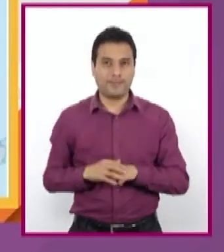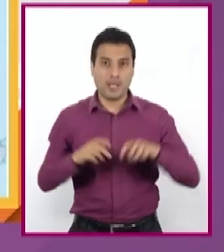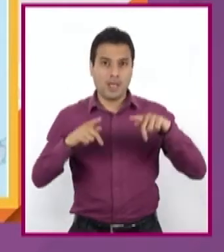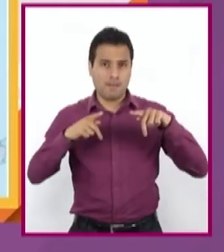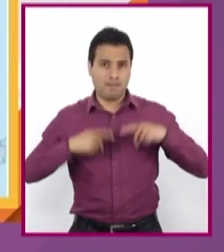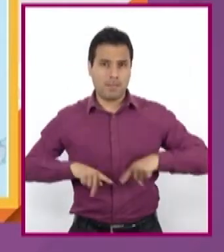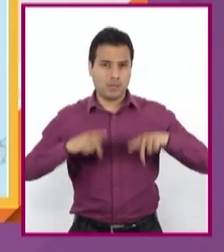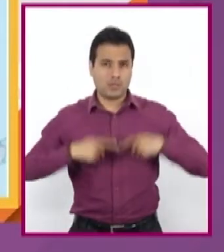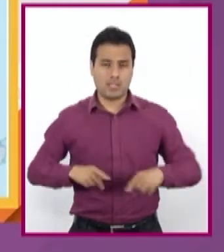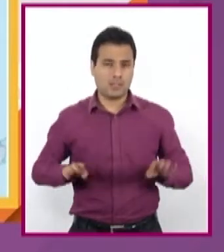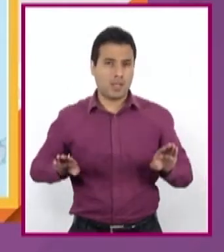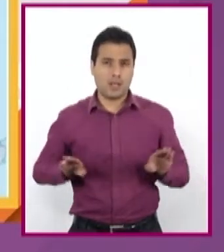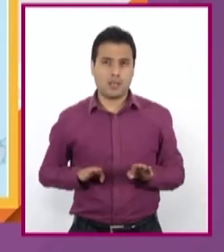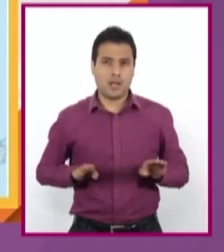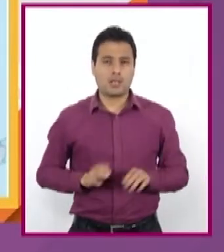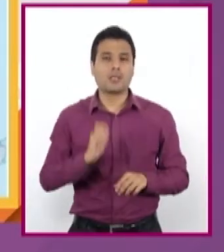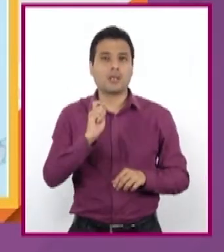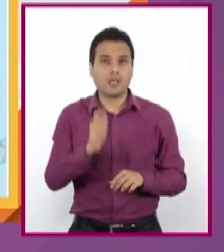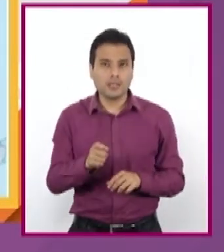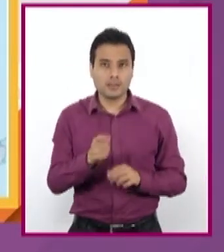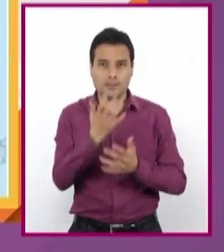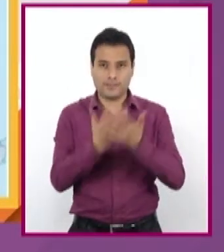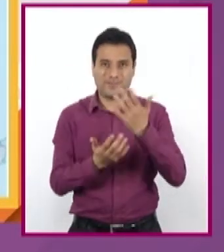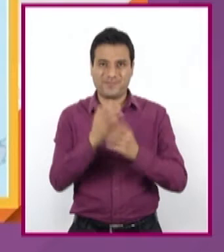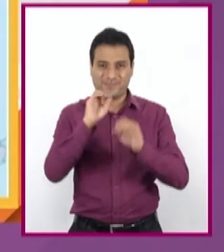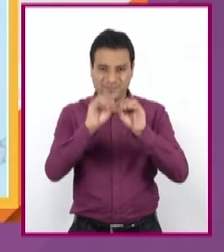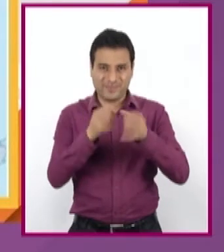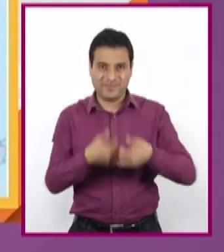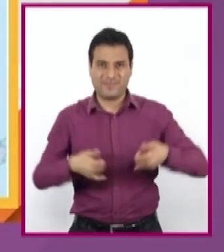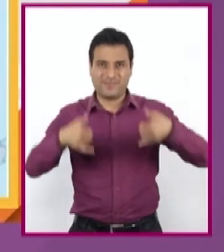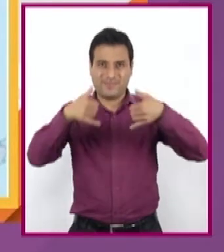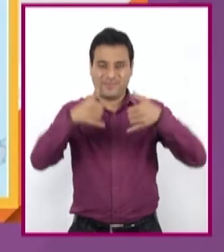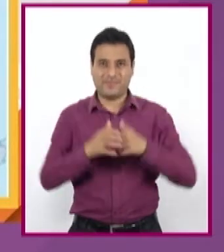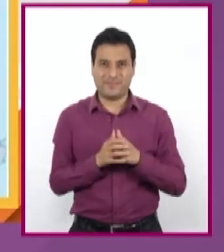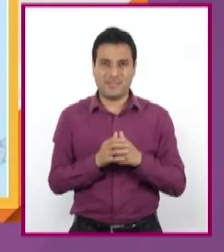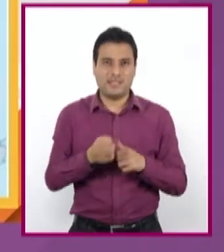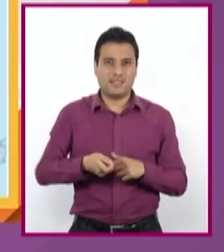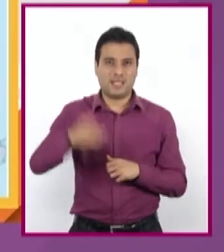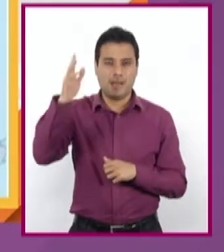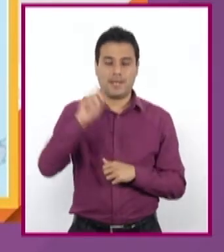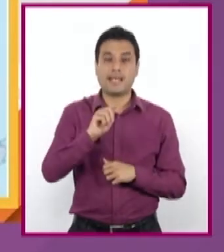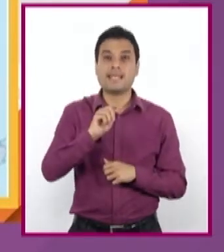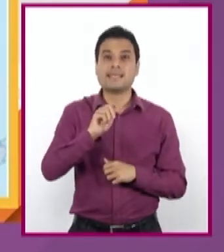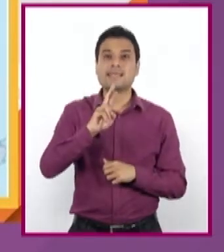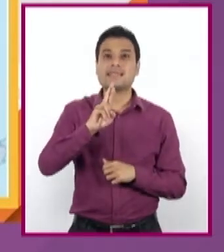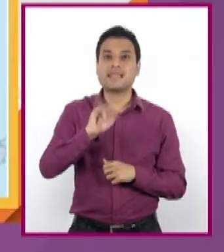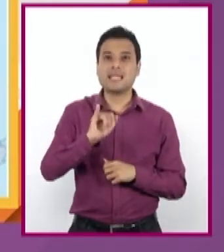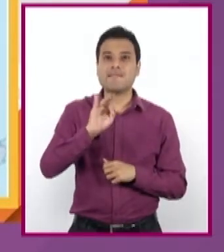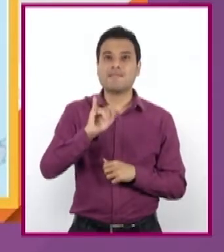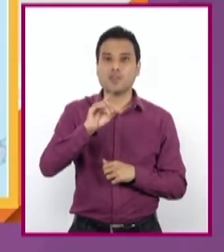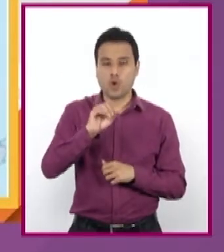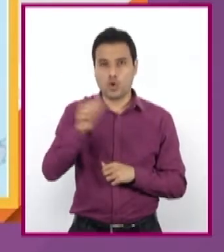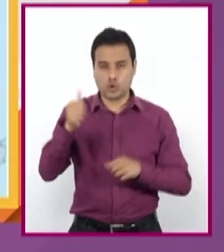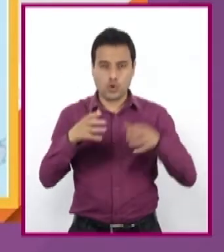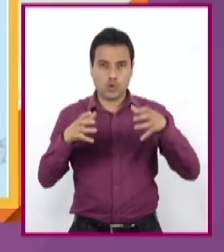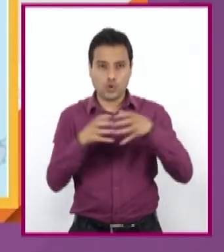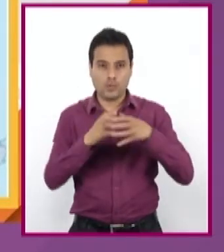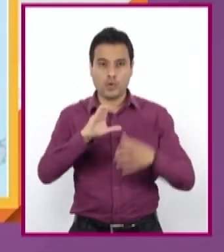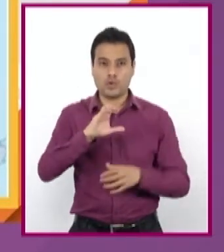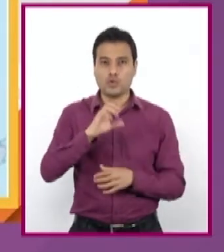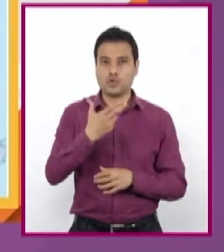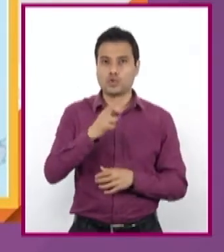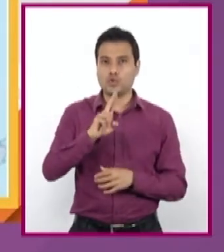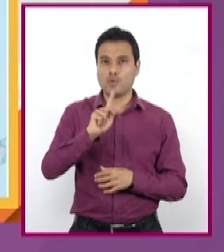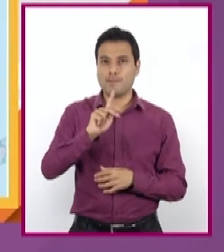se caracterizaron por la elaboración de jarrones de barro denominados trífidos. La otra cultura es la chupícuaro, que